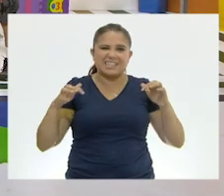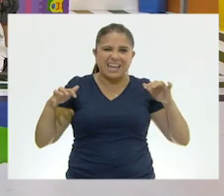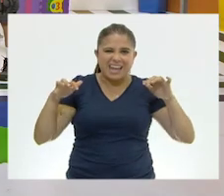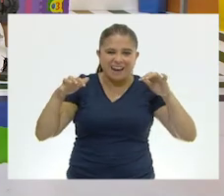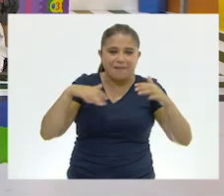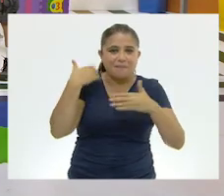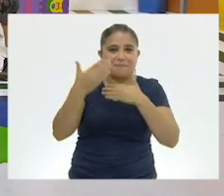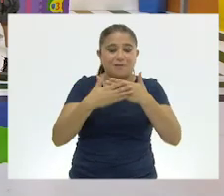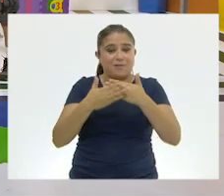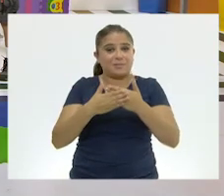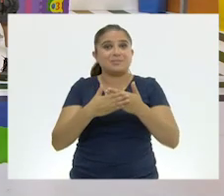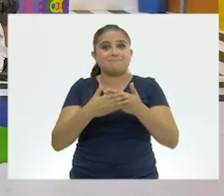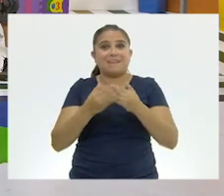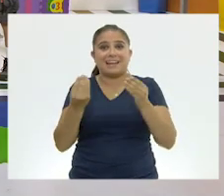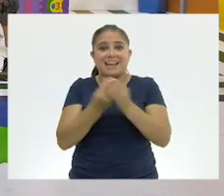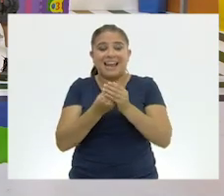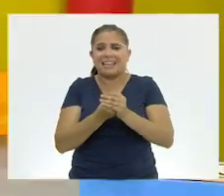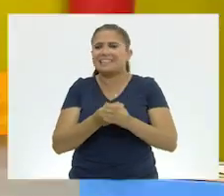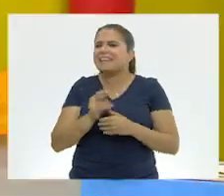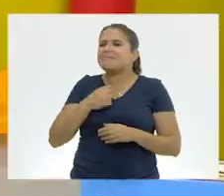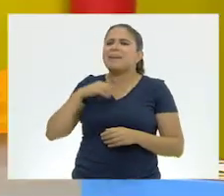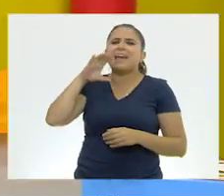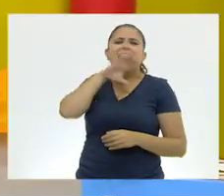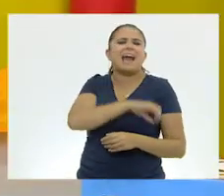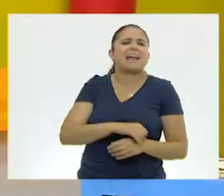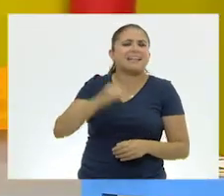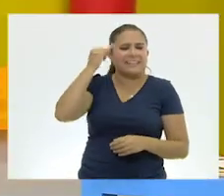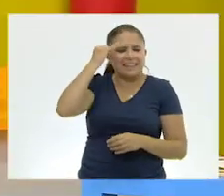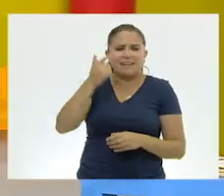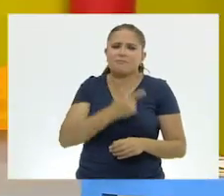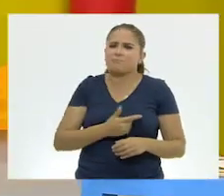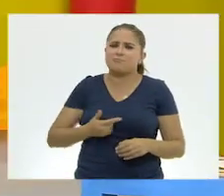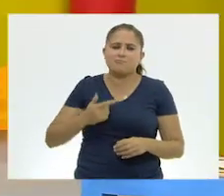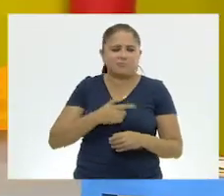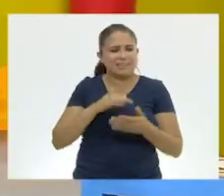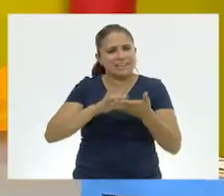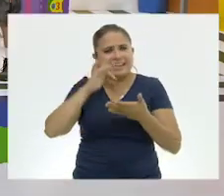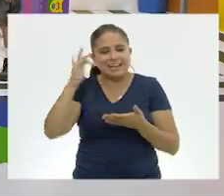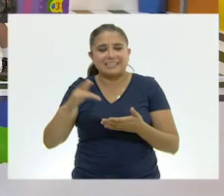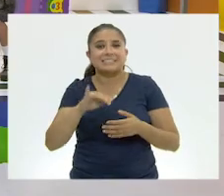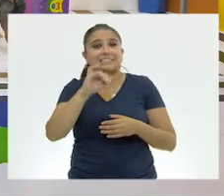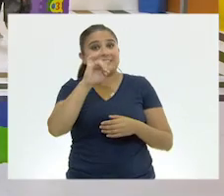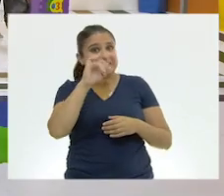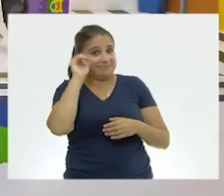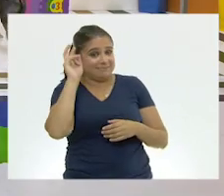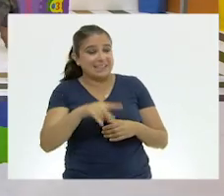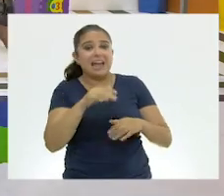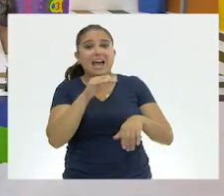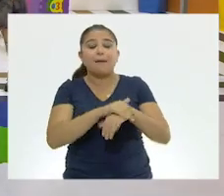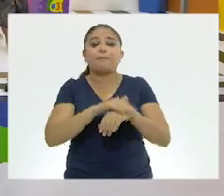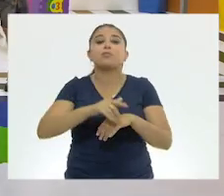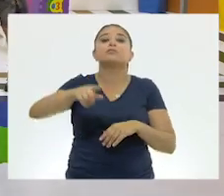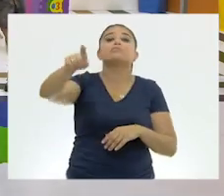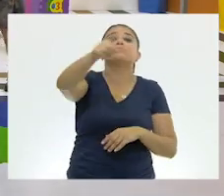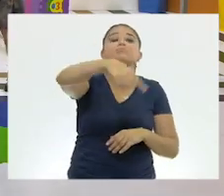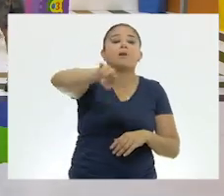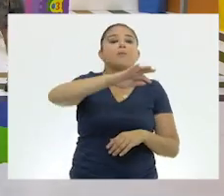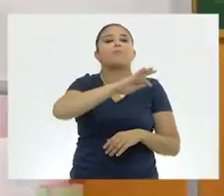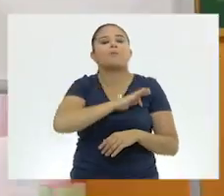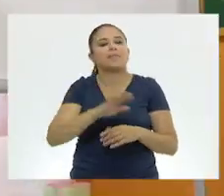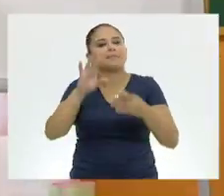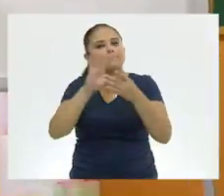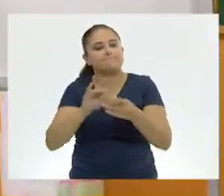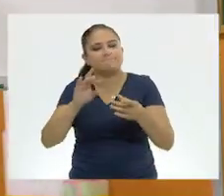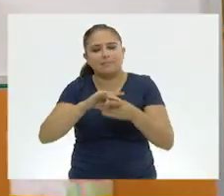alguna de nuestras próximas sesiones. ¡Ay, me encanta la idea, maestra Adri! ¡Por supuesto que sí! Y también los amigos allá en casa pueden